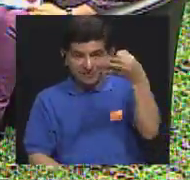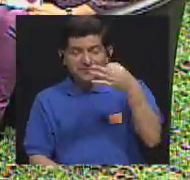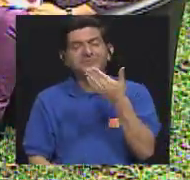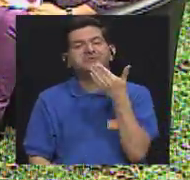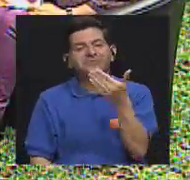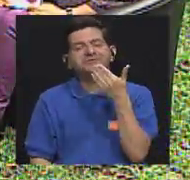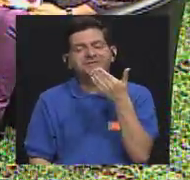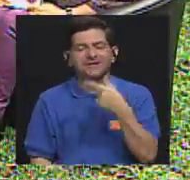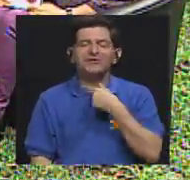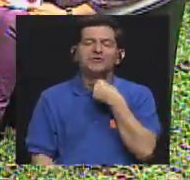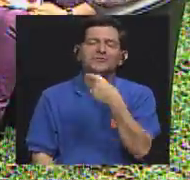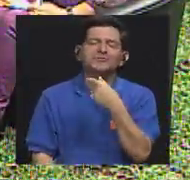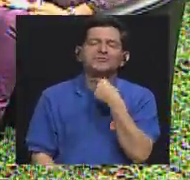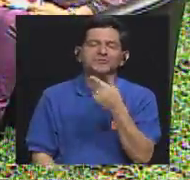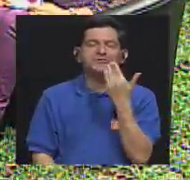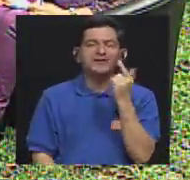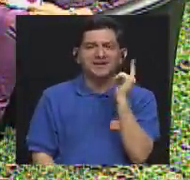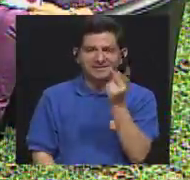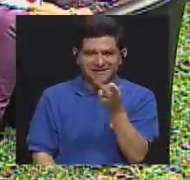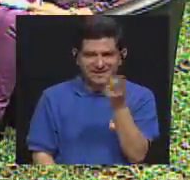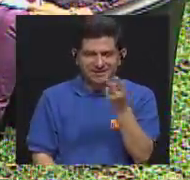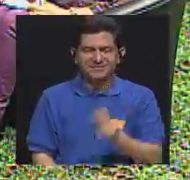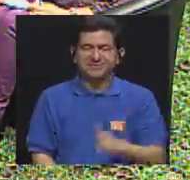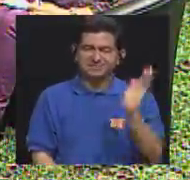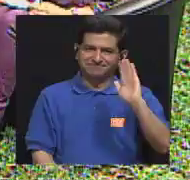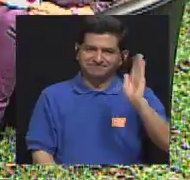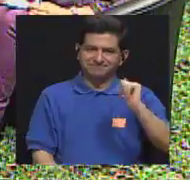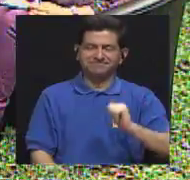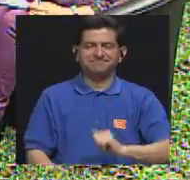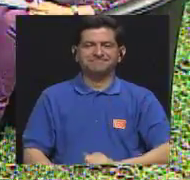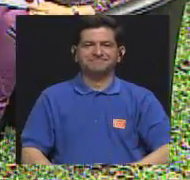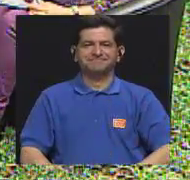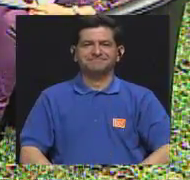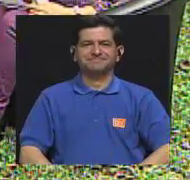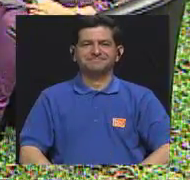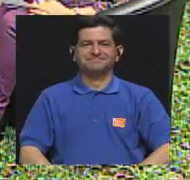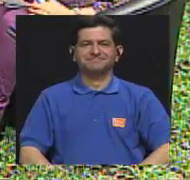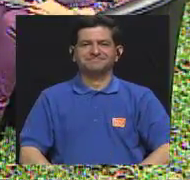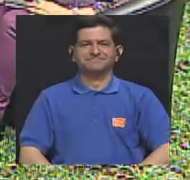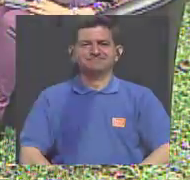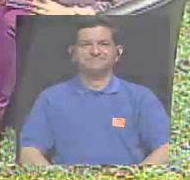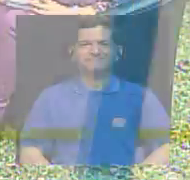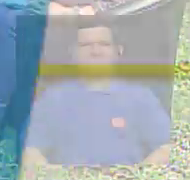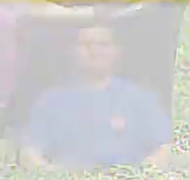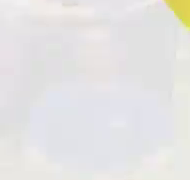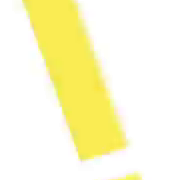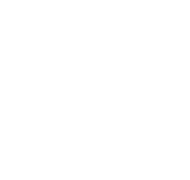acompañando próximamente. No, muchas gracias. Con mucho gusto. Muchas gracias a ustedes. Hasta luego. Hasta luego.